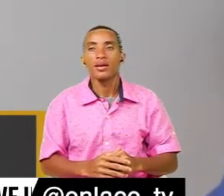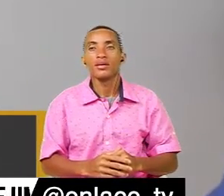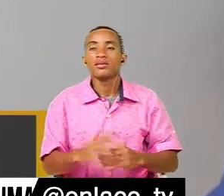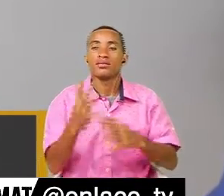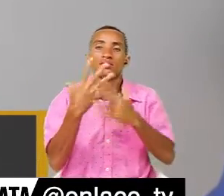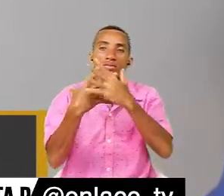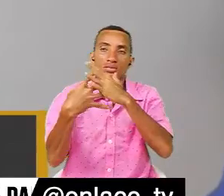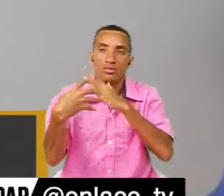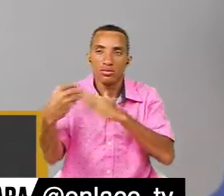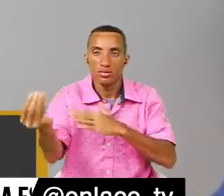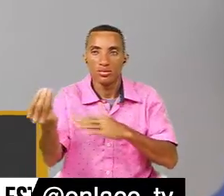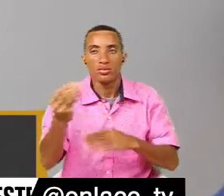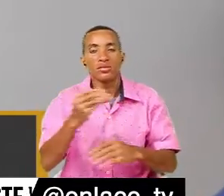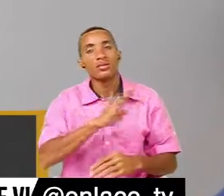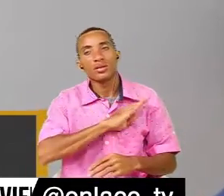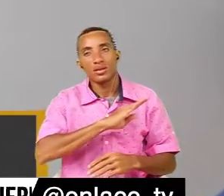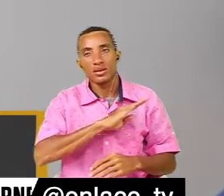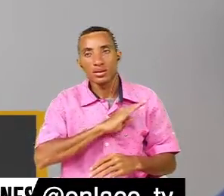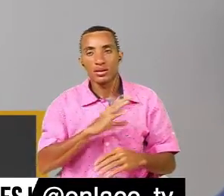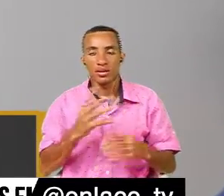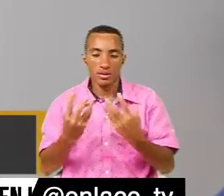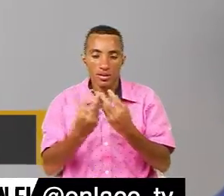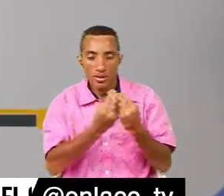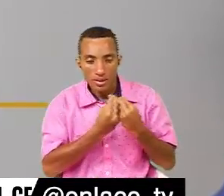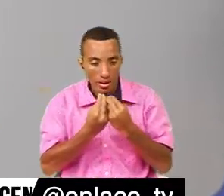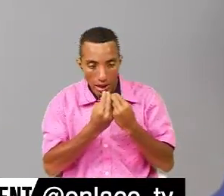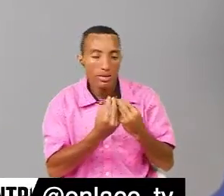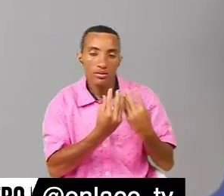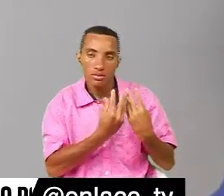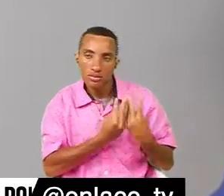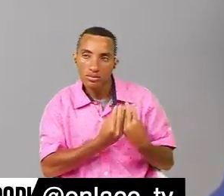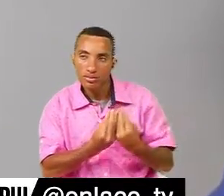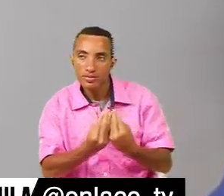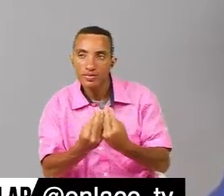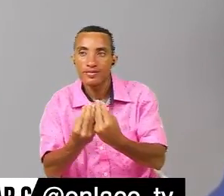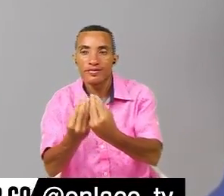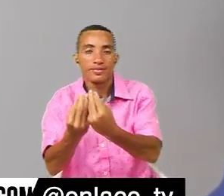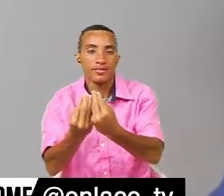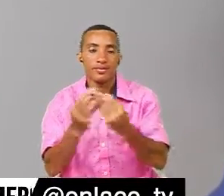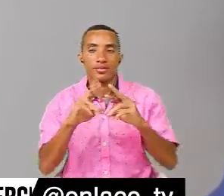de la administración municipal el alcalde junto con los concejales, quienes estaban en una sesión.